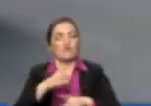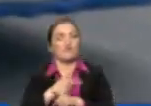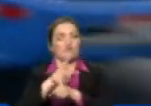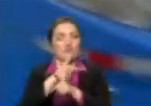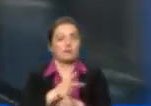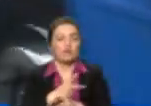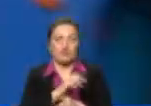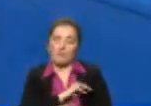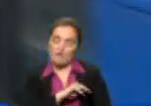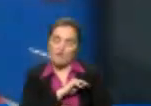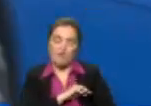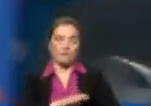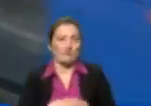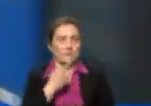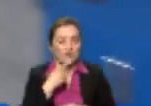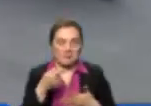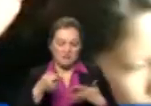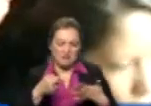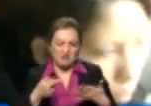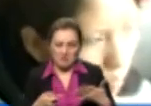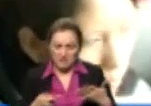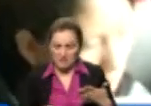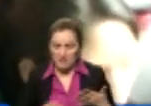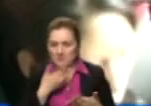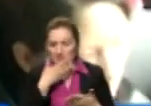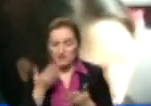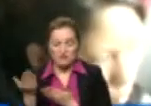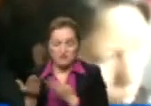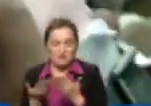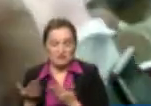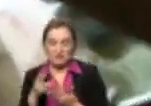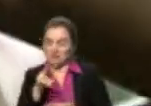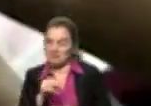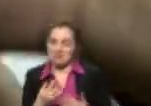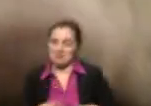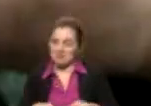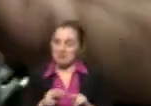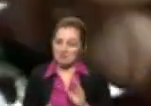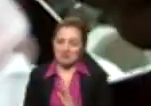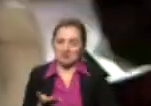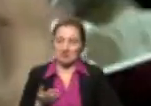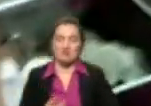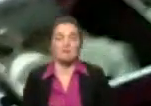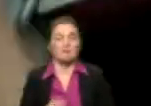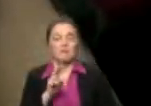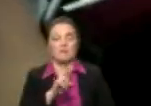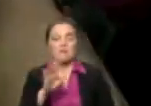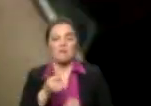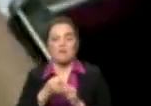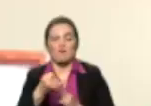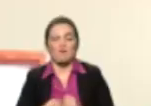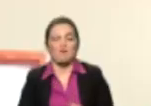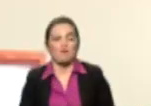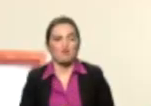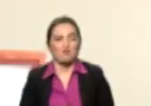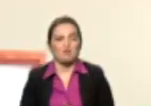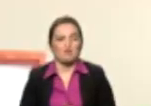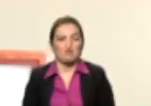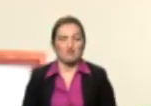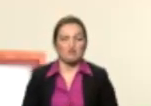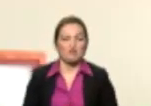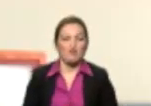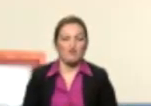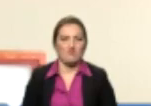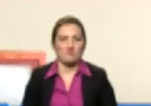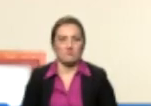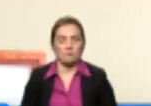indicadores para mejorar el servicio. Si no, no habrá un alza en la tarifa, que actualmente es de 25 centavos. Es decir, brindarle